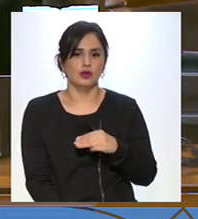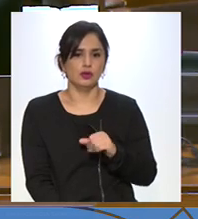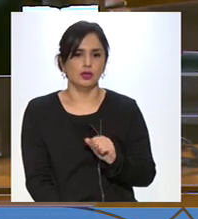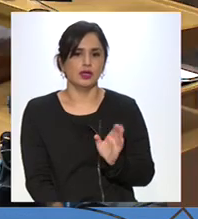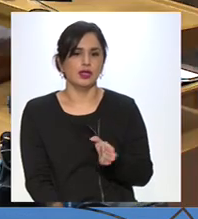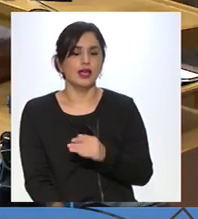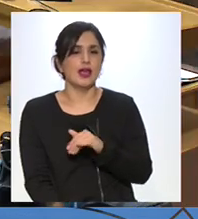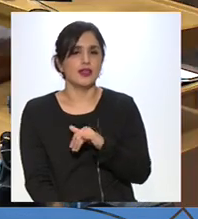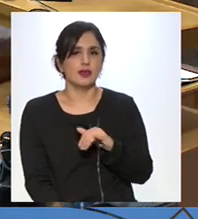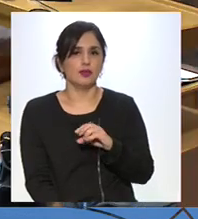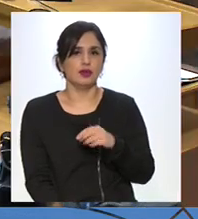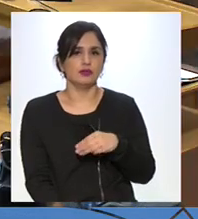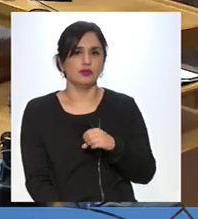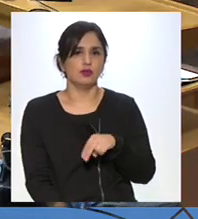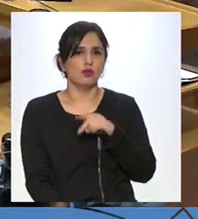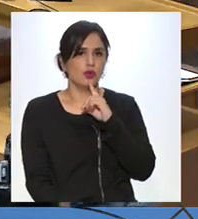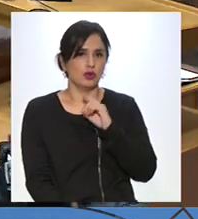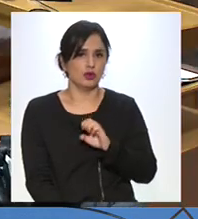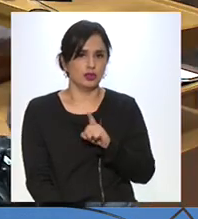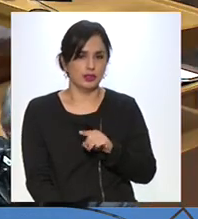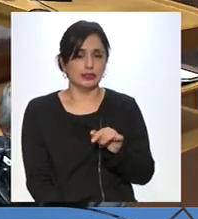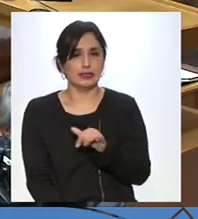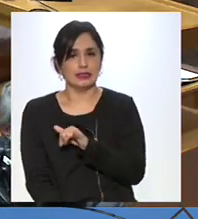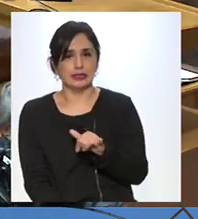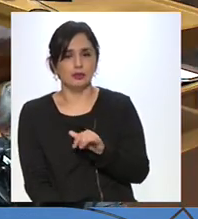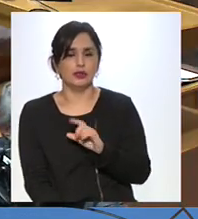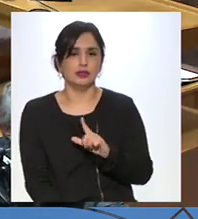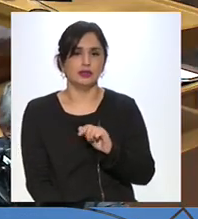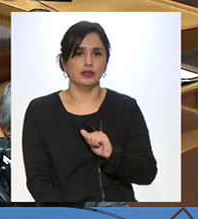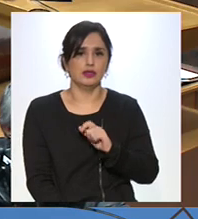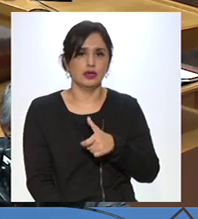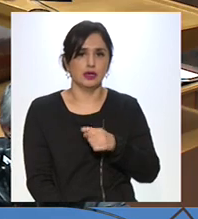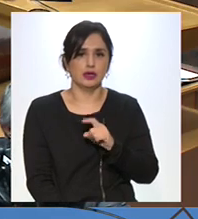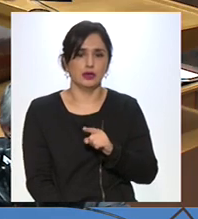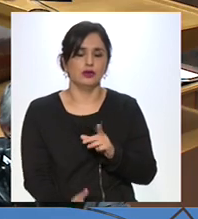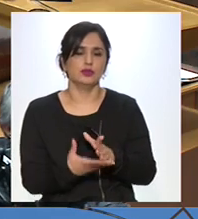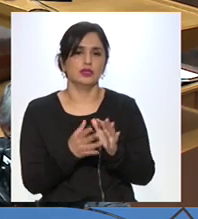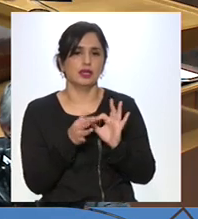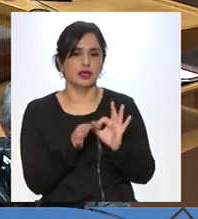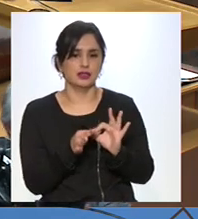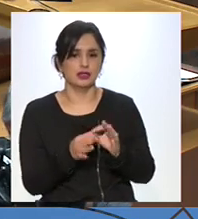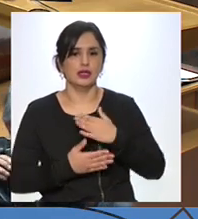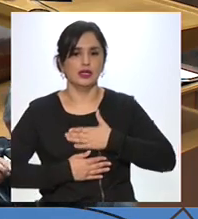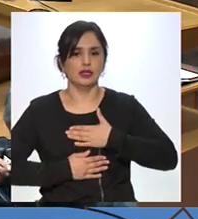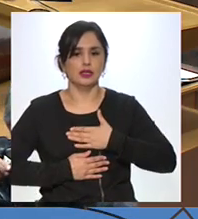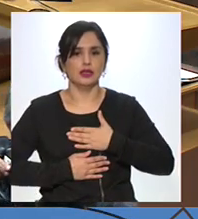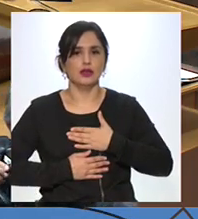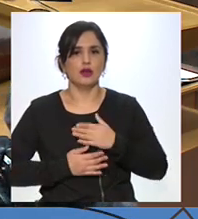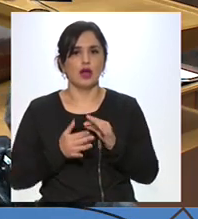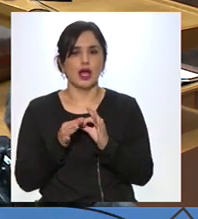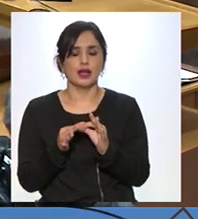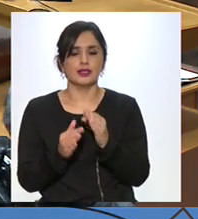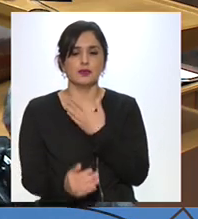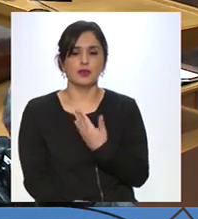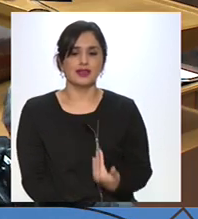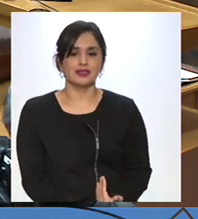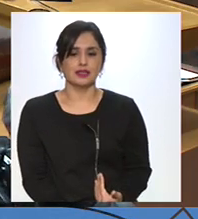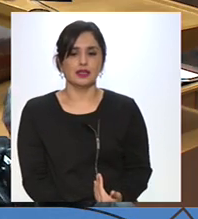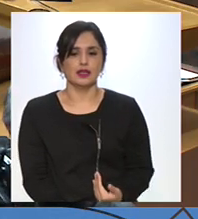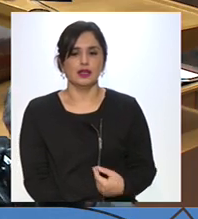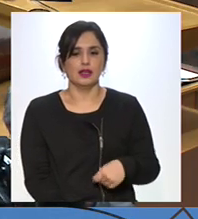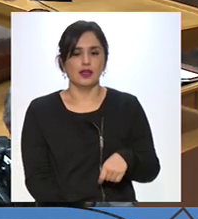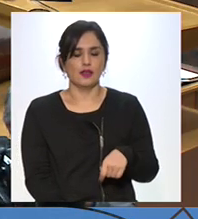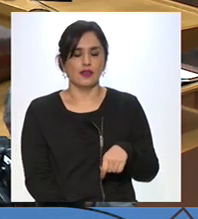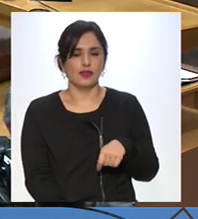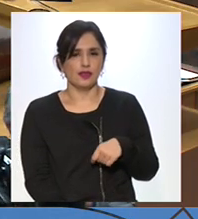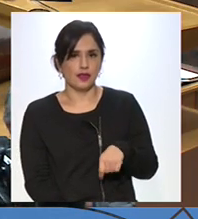Lagos. Muchas gracias, Presidente. Quiero agradecerle también, Presidente del Banco Central, a los consejeros, al equipo, por este